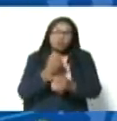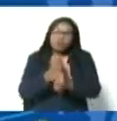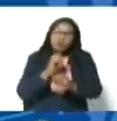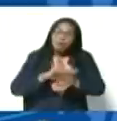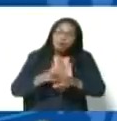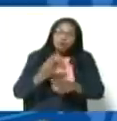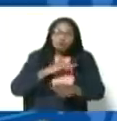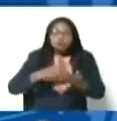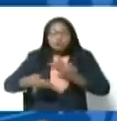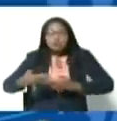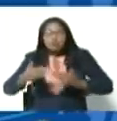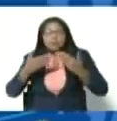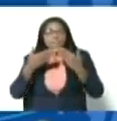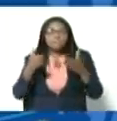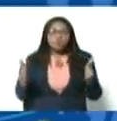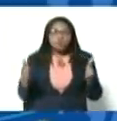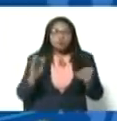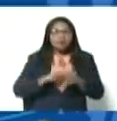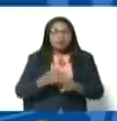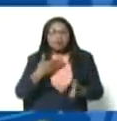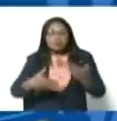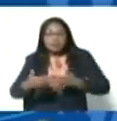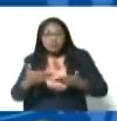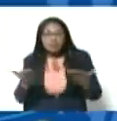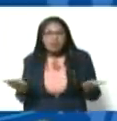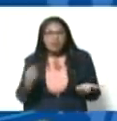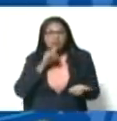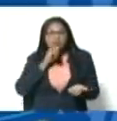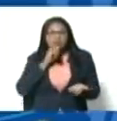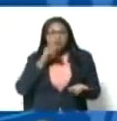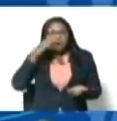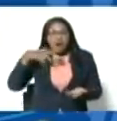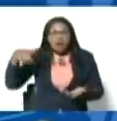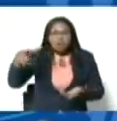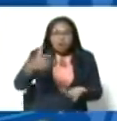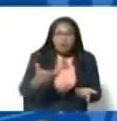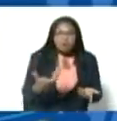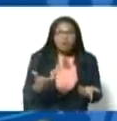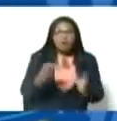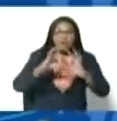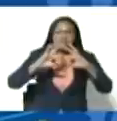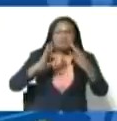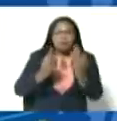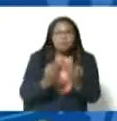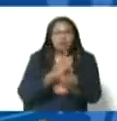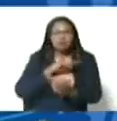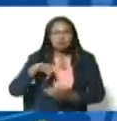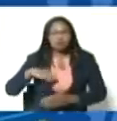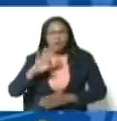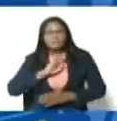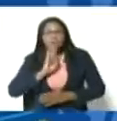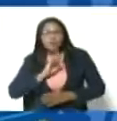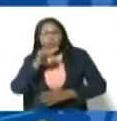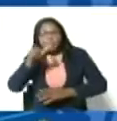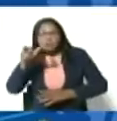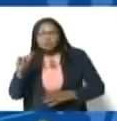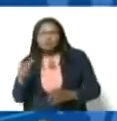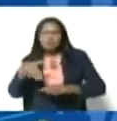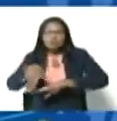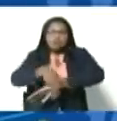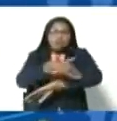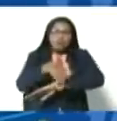somos servidores públicos. ¿Y a quién servimos? Al pueblo, a la familia, a nuestra gente, a la gente de la